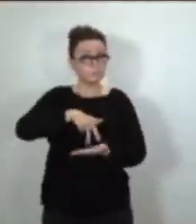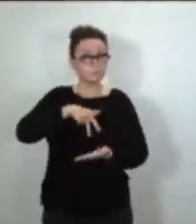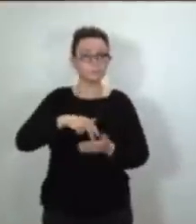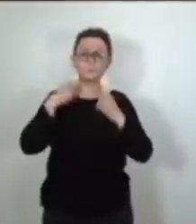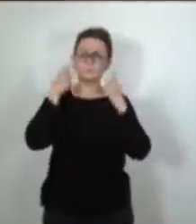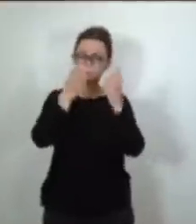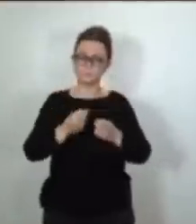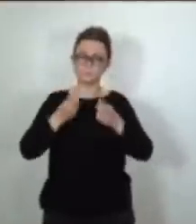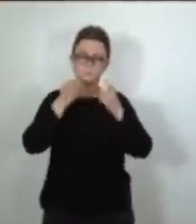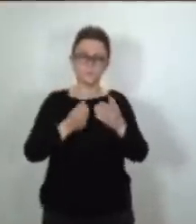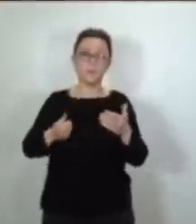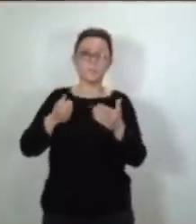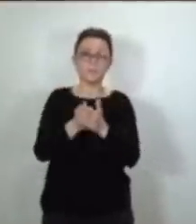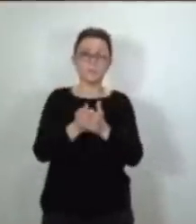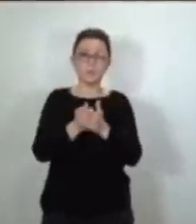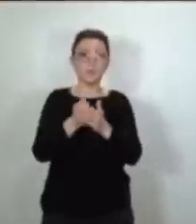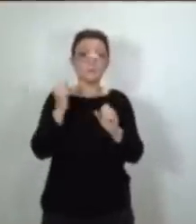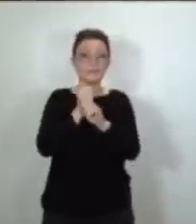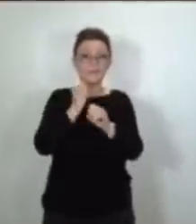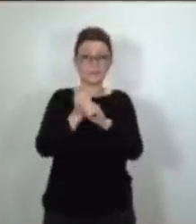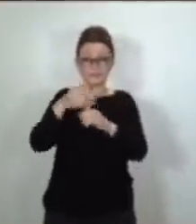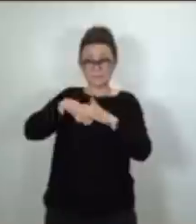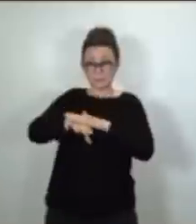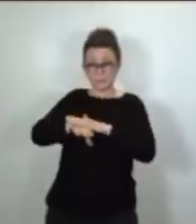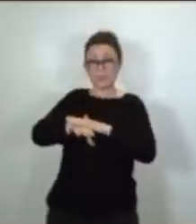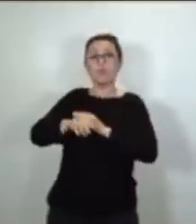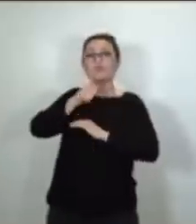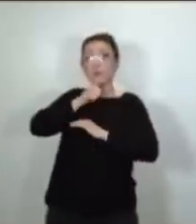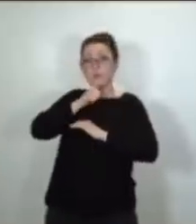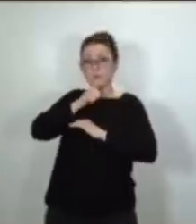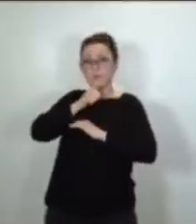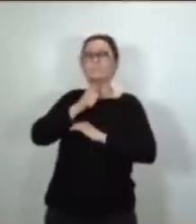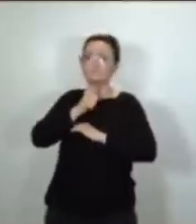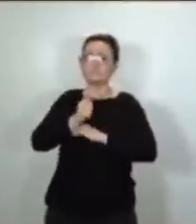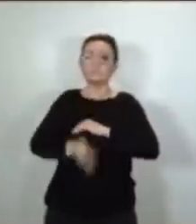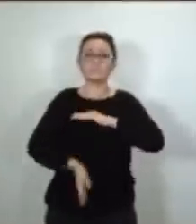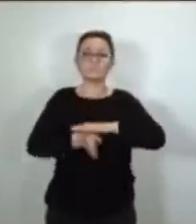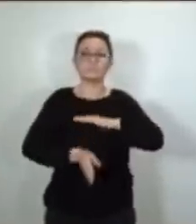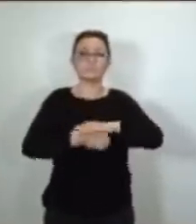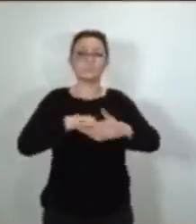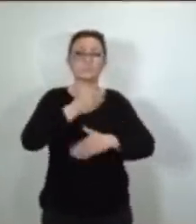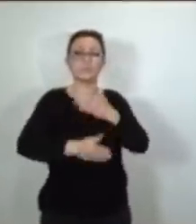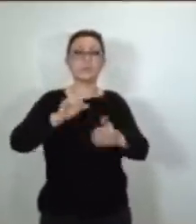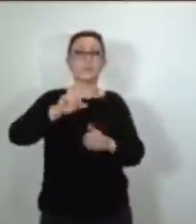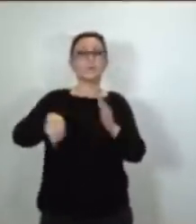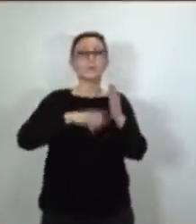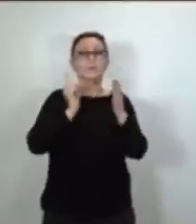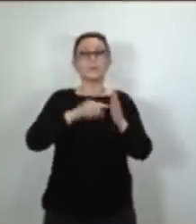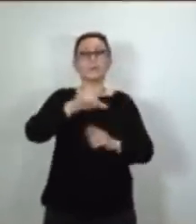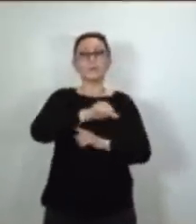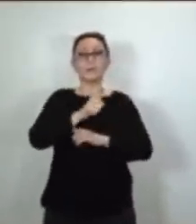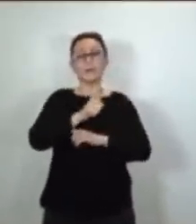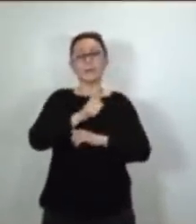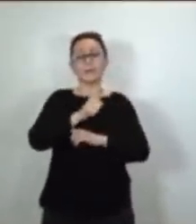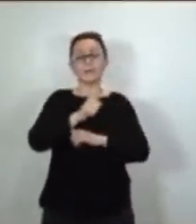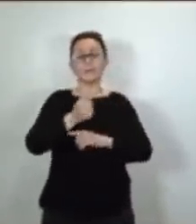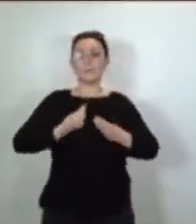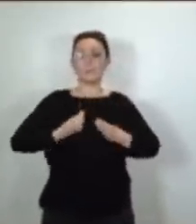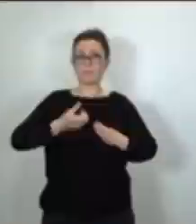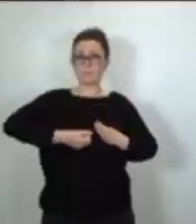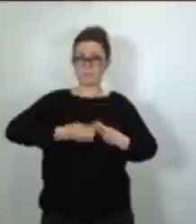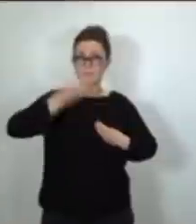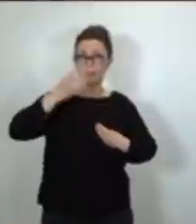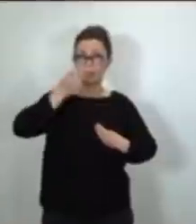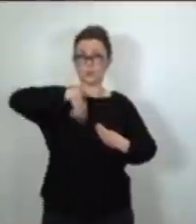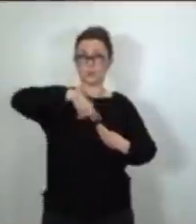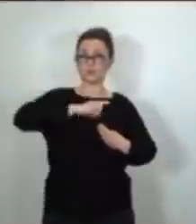las ambiciosas tareas que estaban pendientes lleguen a buen puerto, desde la aprobación de esa ley de vivienda de la que somos coproponentes,